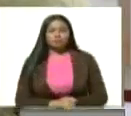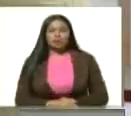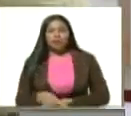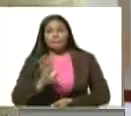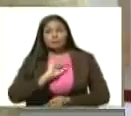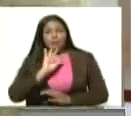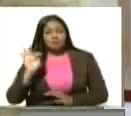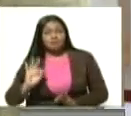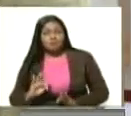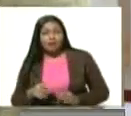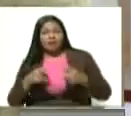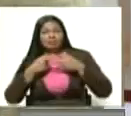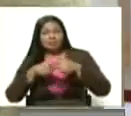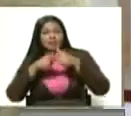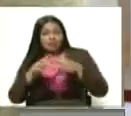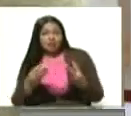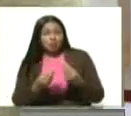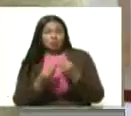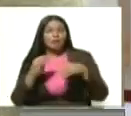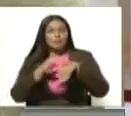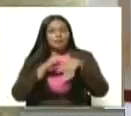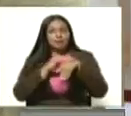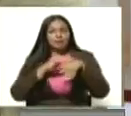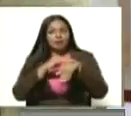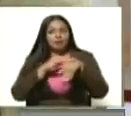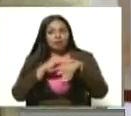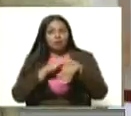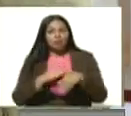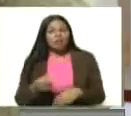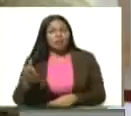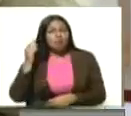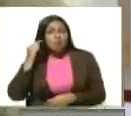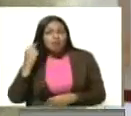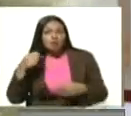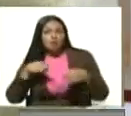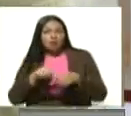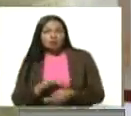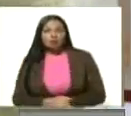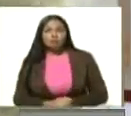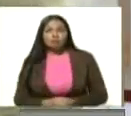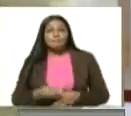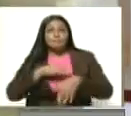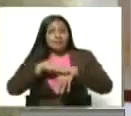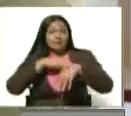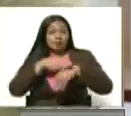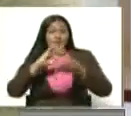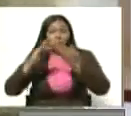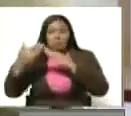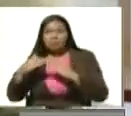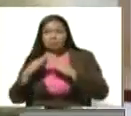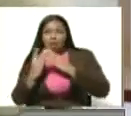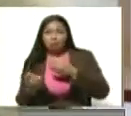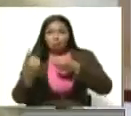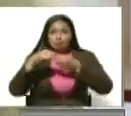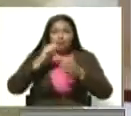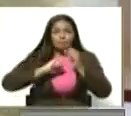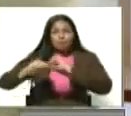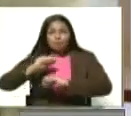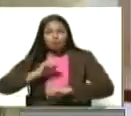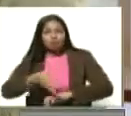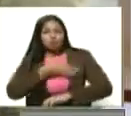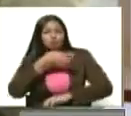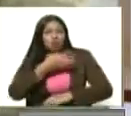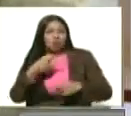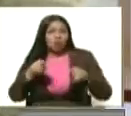hecho talleres de la mano con el Ministerio de la Mujer, como lo decía anteriormente, en el mismo Ministerio de Comuna, al ser también de movimientos